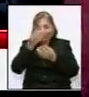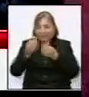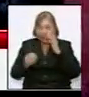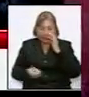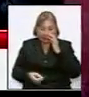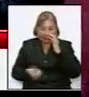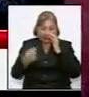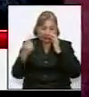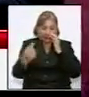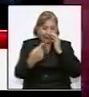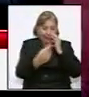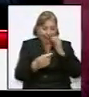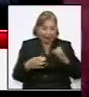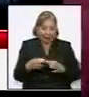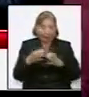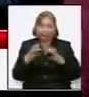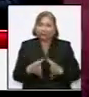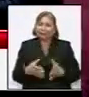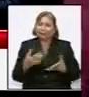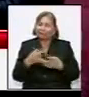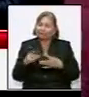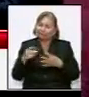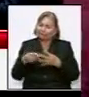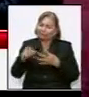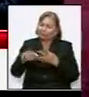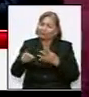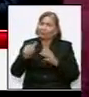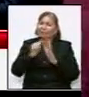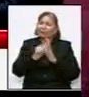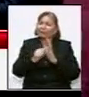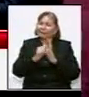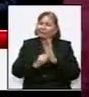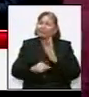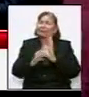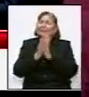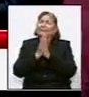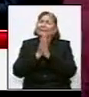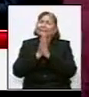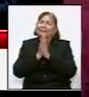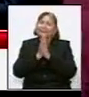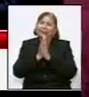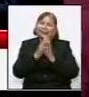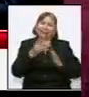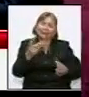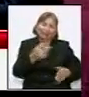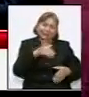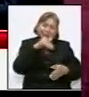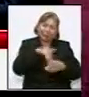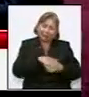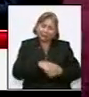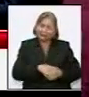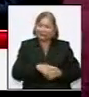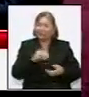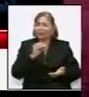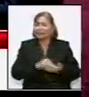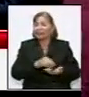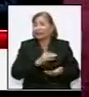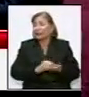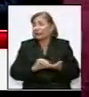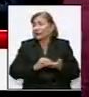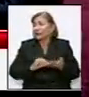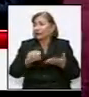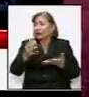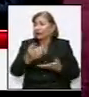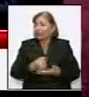progresista son varios artículos por eso que se ha solicitado que por favor ir al voto con cargo relación que hemos